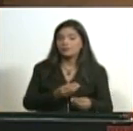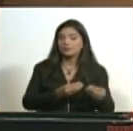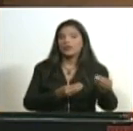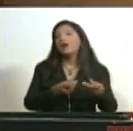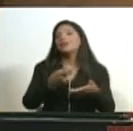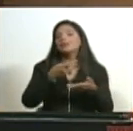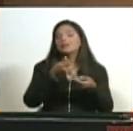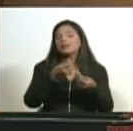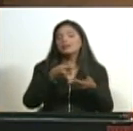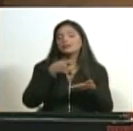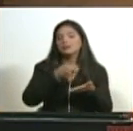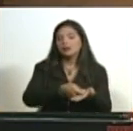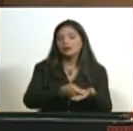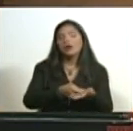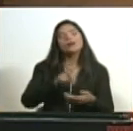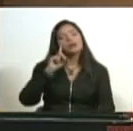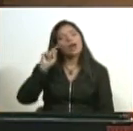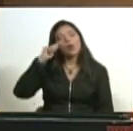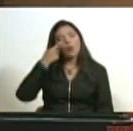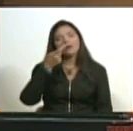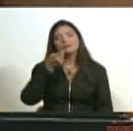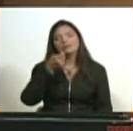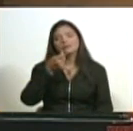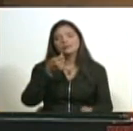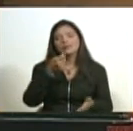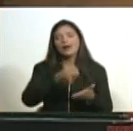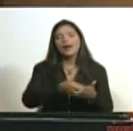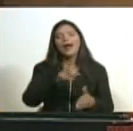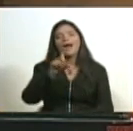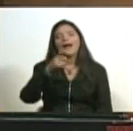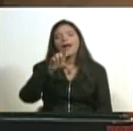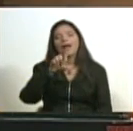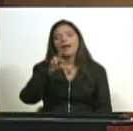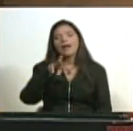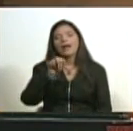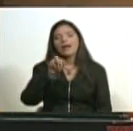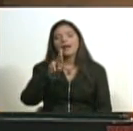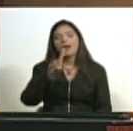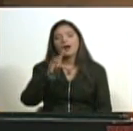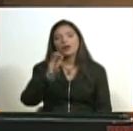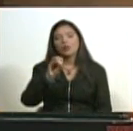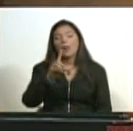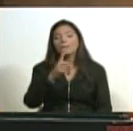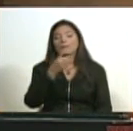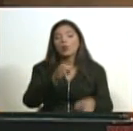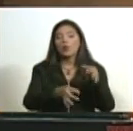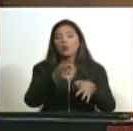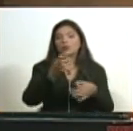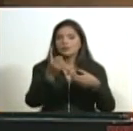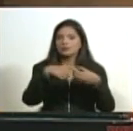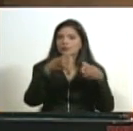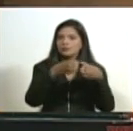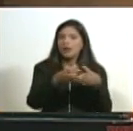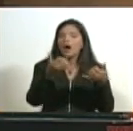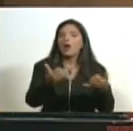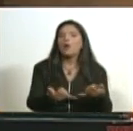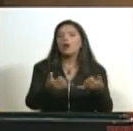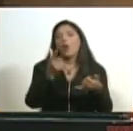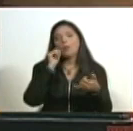recursos. Recuerdo el recurso de Gerardo Bley, que era de Primero Justicia, hoy es agente